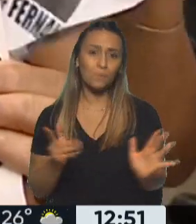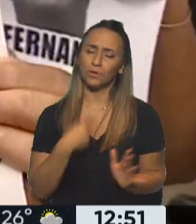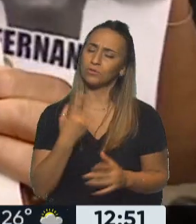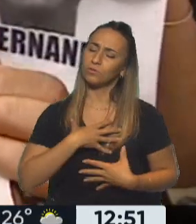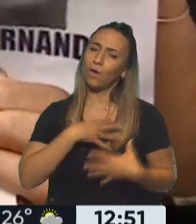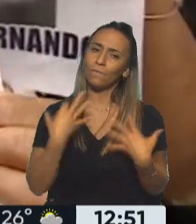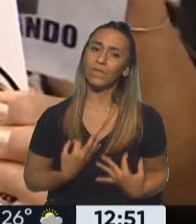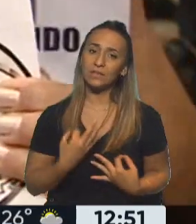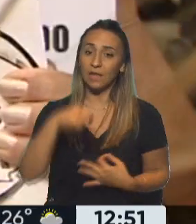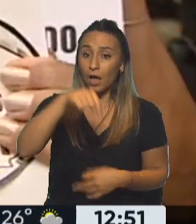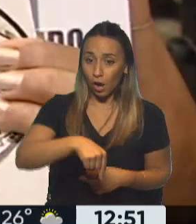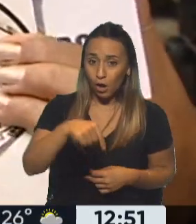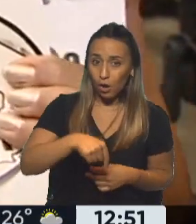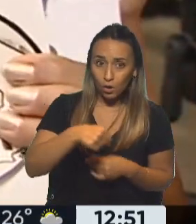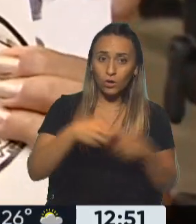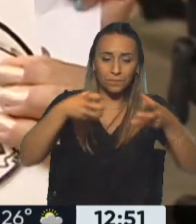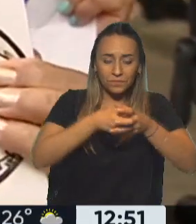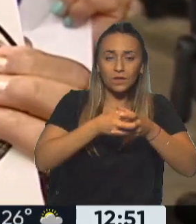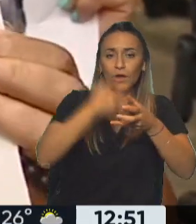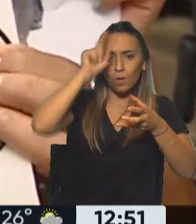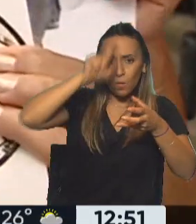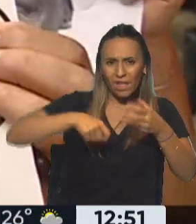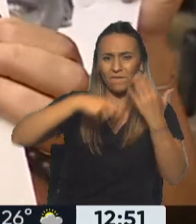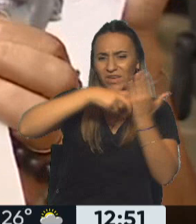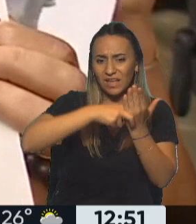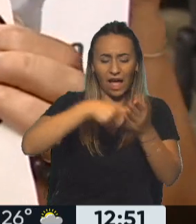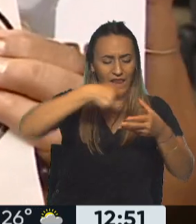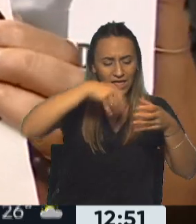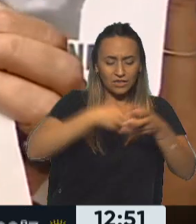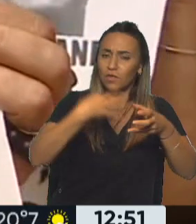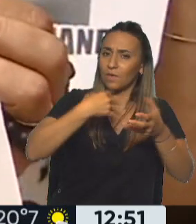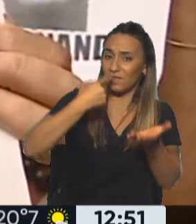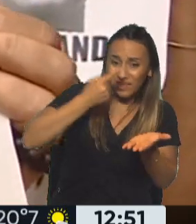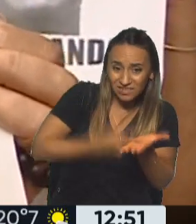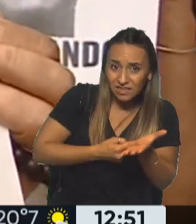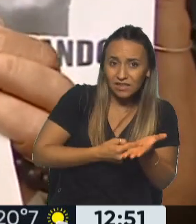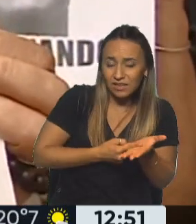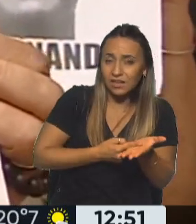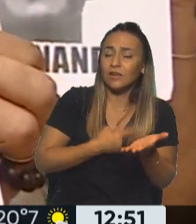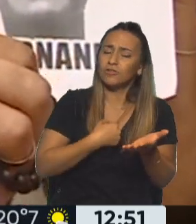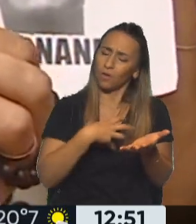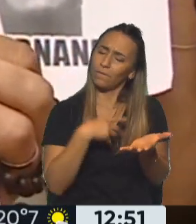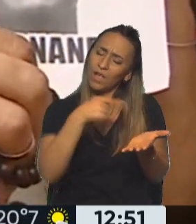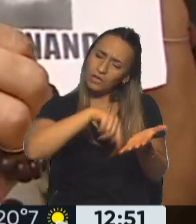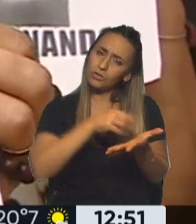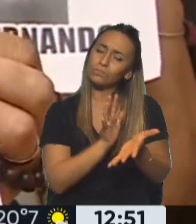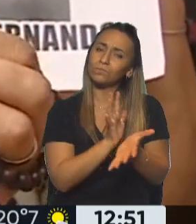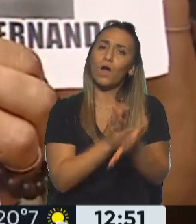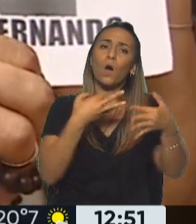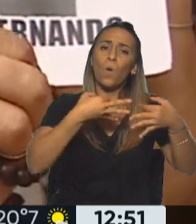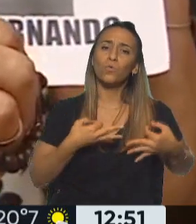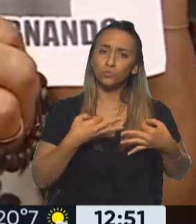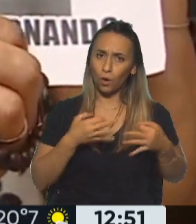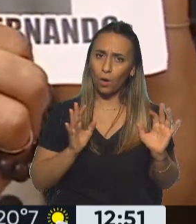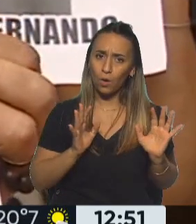hoy los jueces y los fiscales, los que tengan que decidir sobre este juicio, sean justos y hagan lo que tienen que